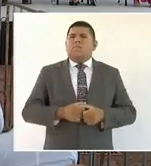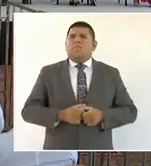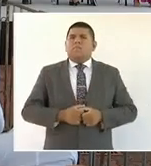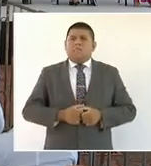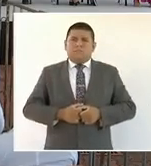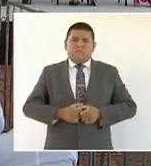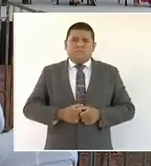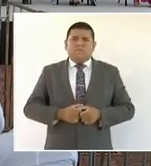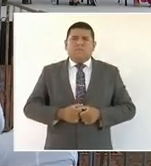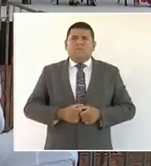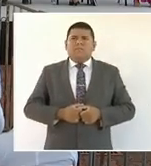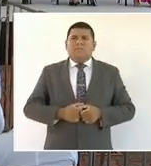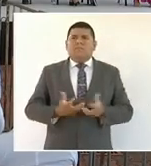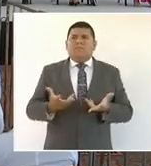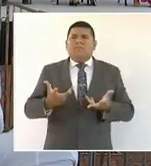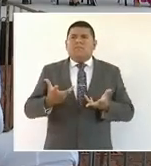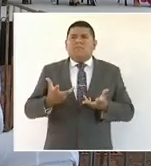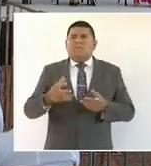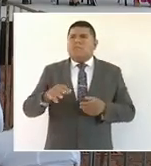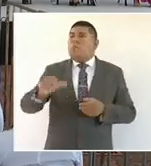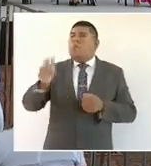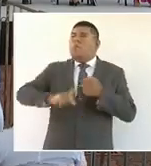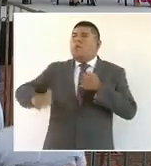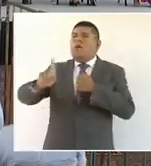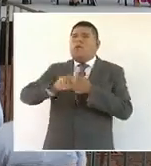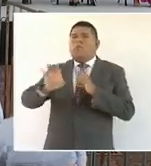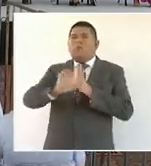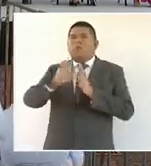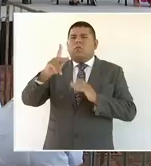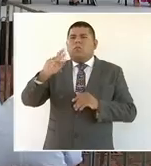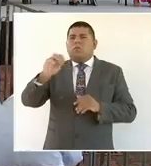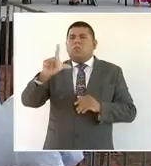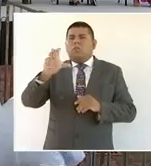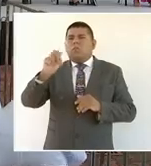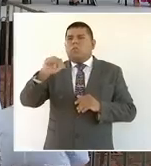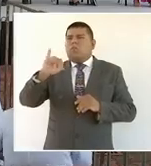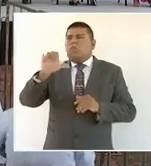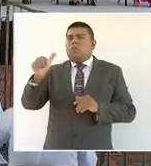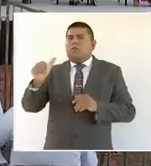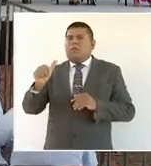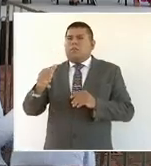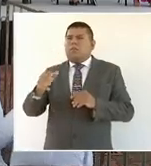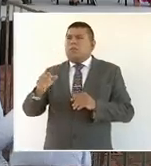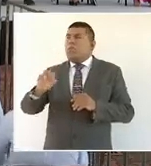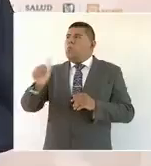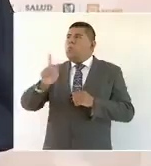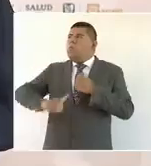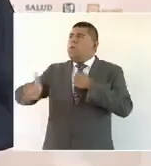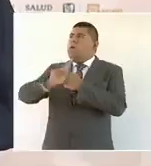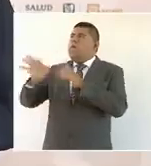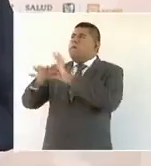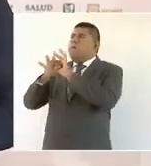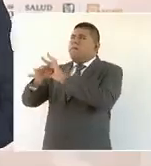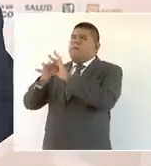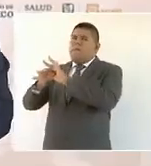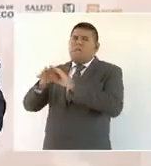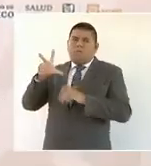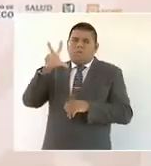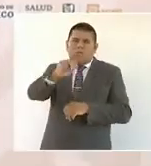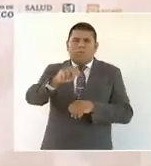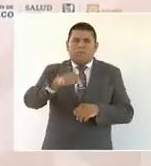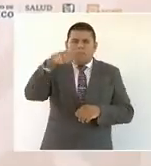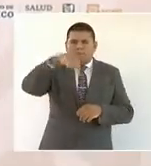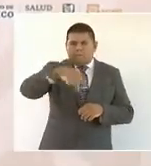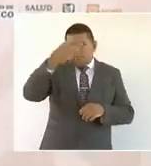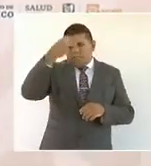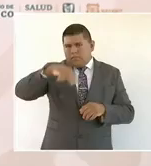No es colonia de ningún país extranjero. Y el presidente de